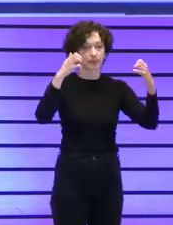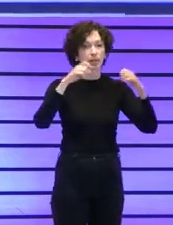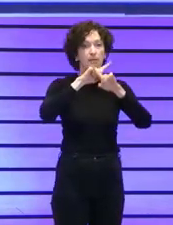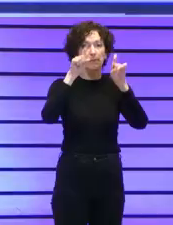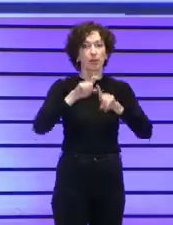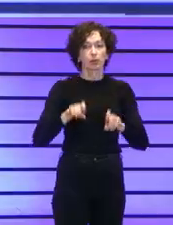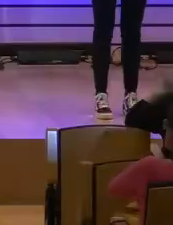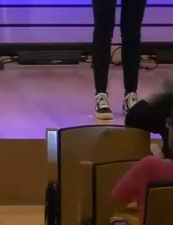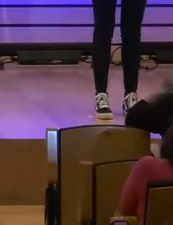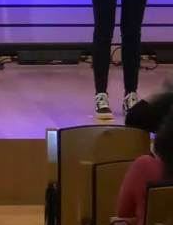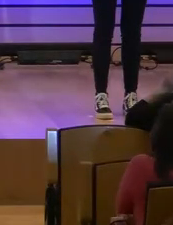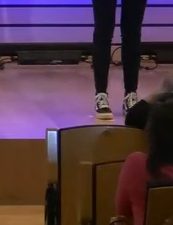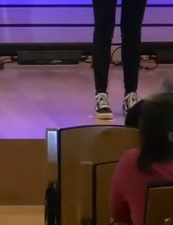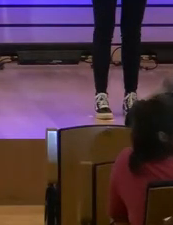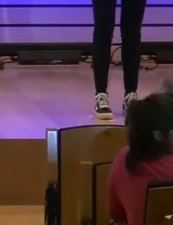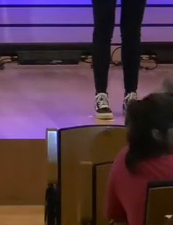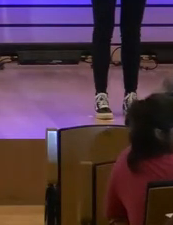preguntas. Allí la primera.